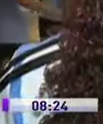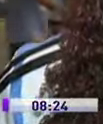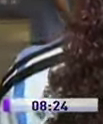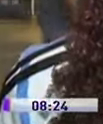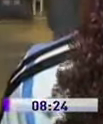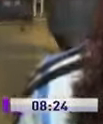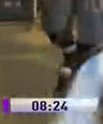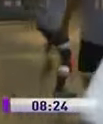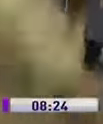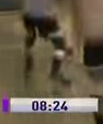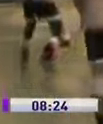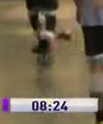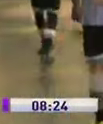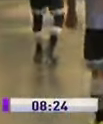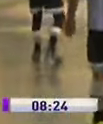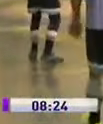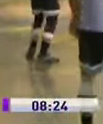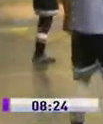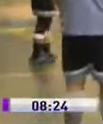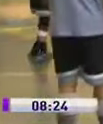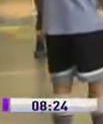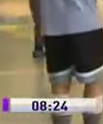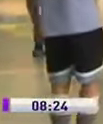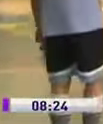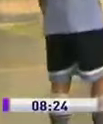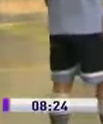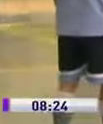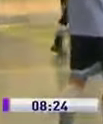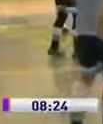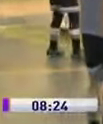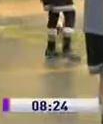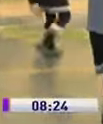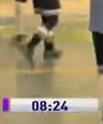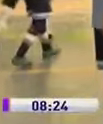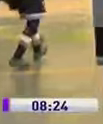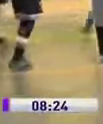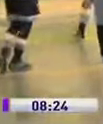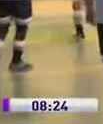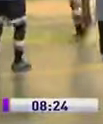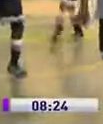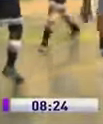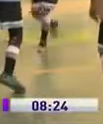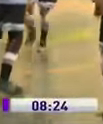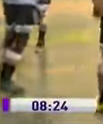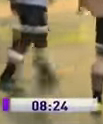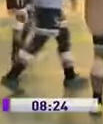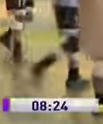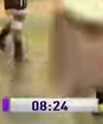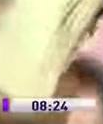yo. Estoy en el cuadrangular de las estrellas de Salcedo con la presencia de Caviedes y Franklin Sala, querido.